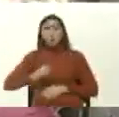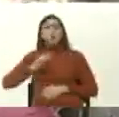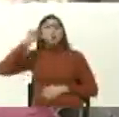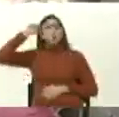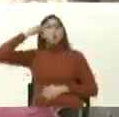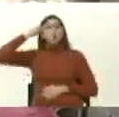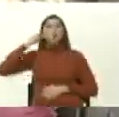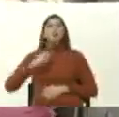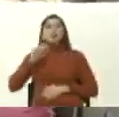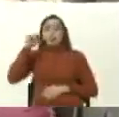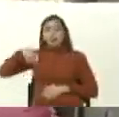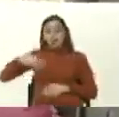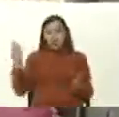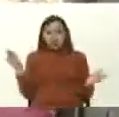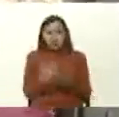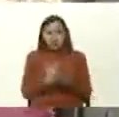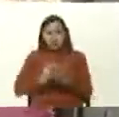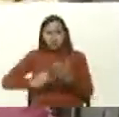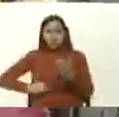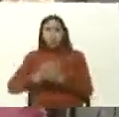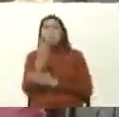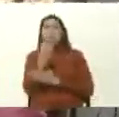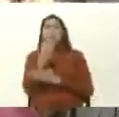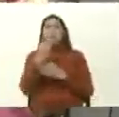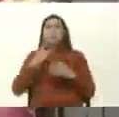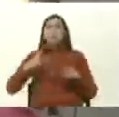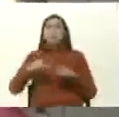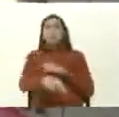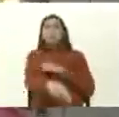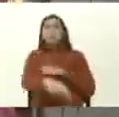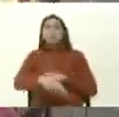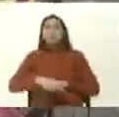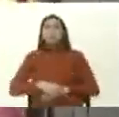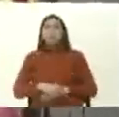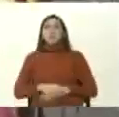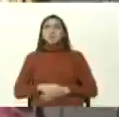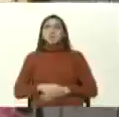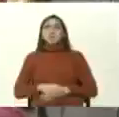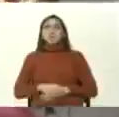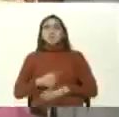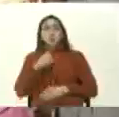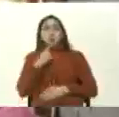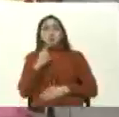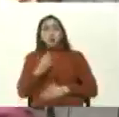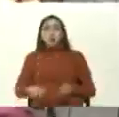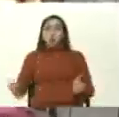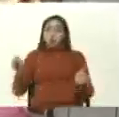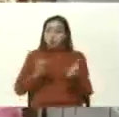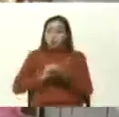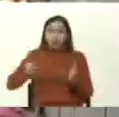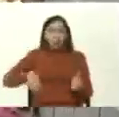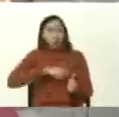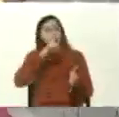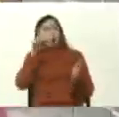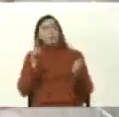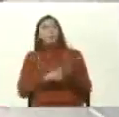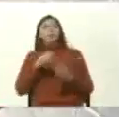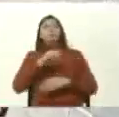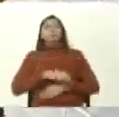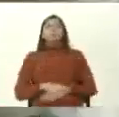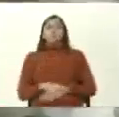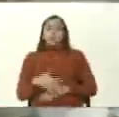talento inaugurada. Como lo he dicho, nueva en toda su totalidad. Yo quiero